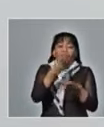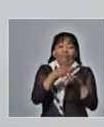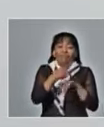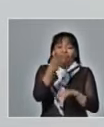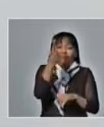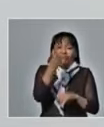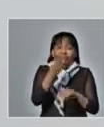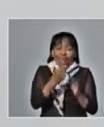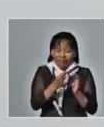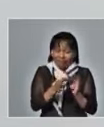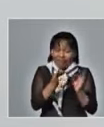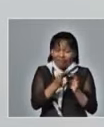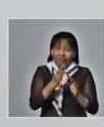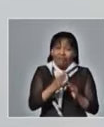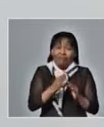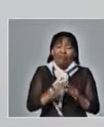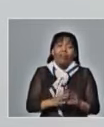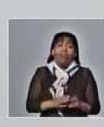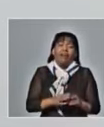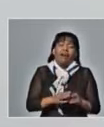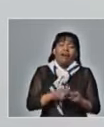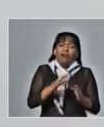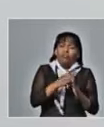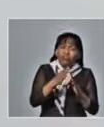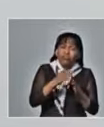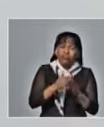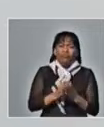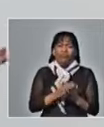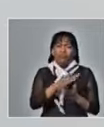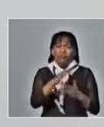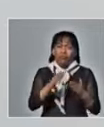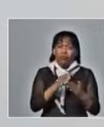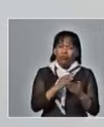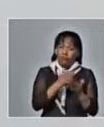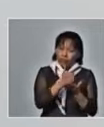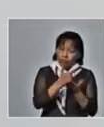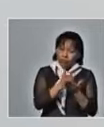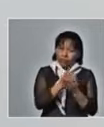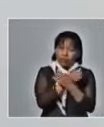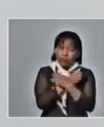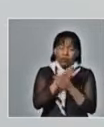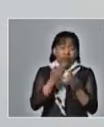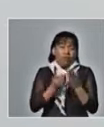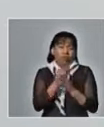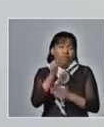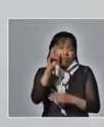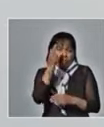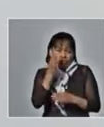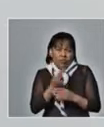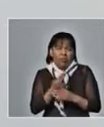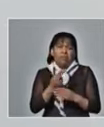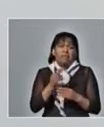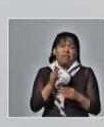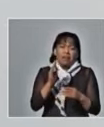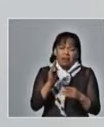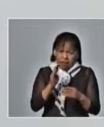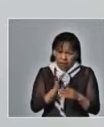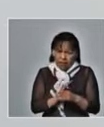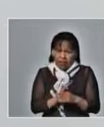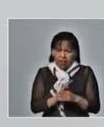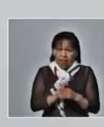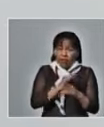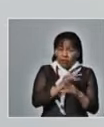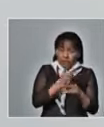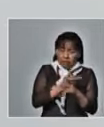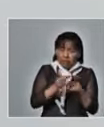quiero compartirles que se han rehabilitado todos los centros escolares, se crearon nuevas universidades y bachilleratos digitales. Sin